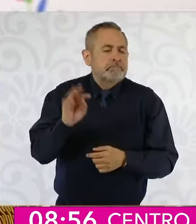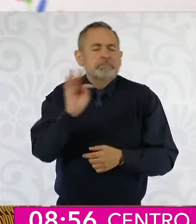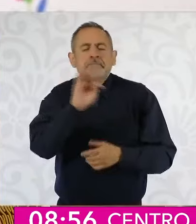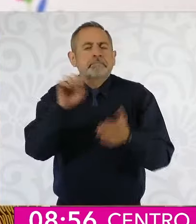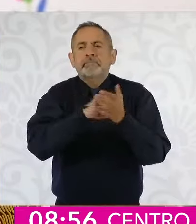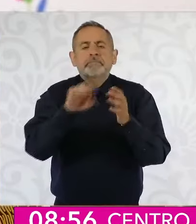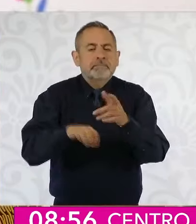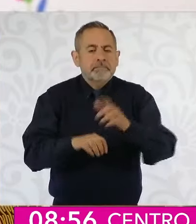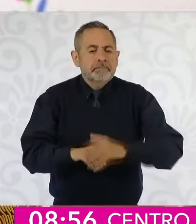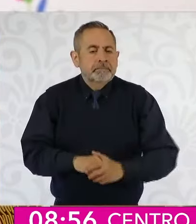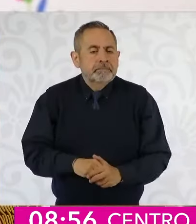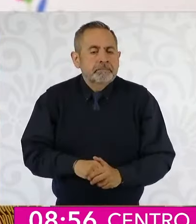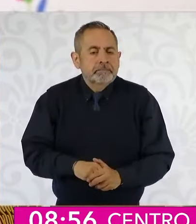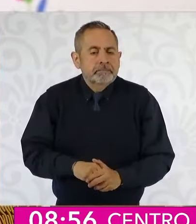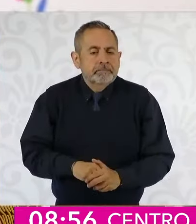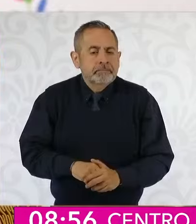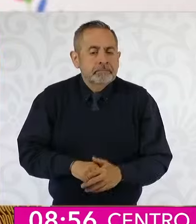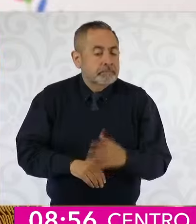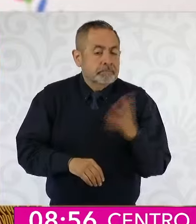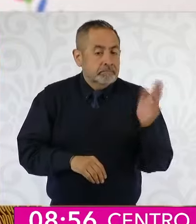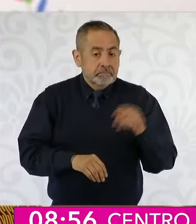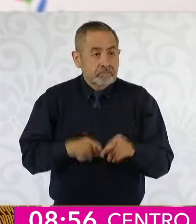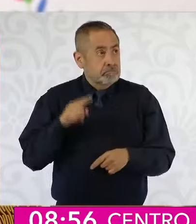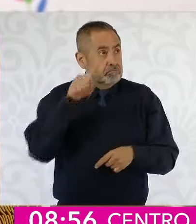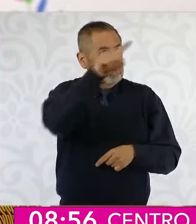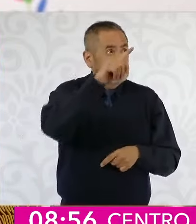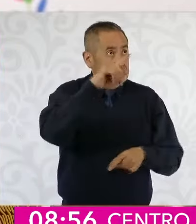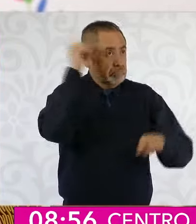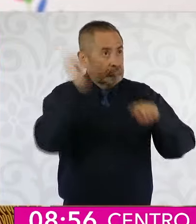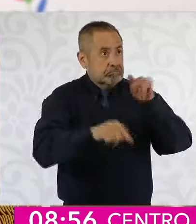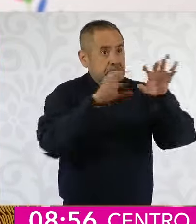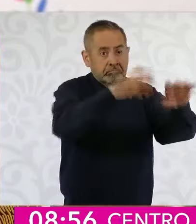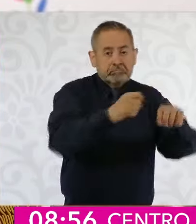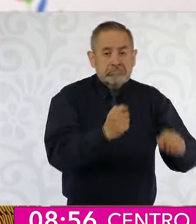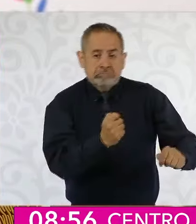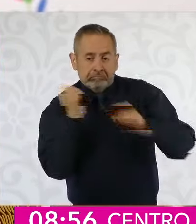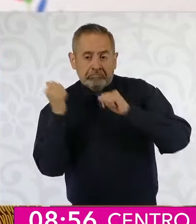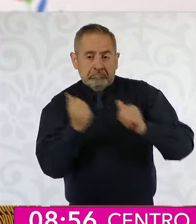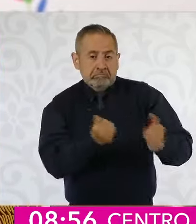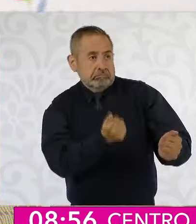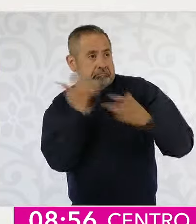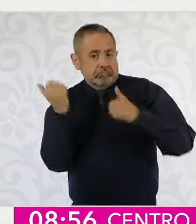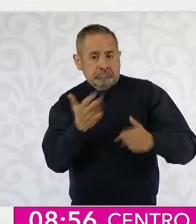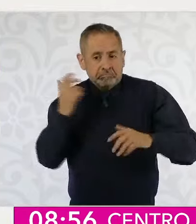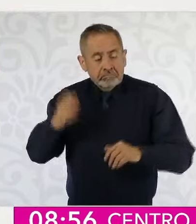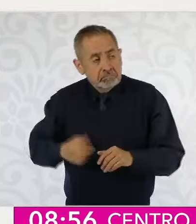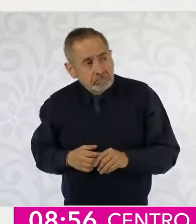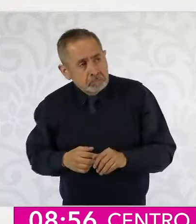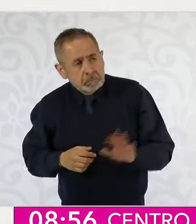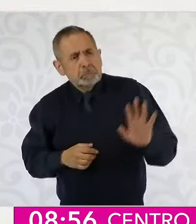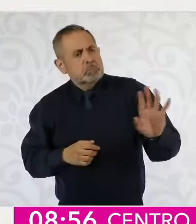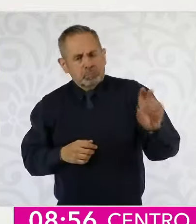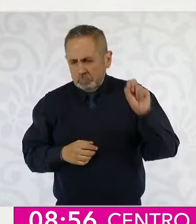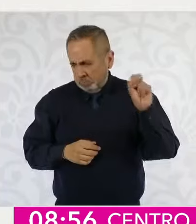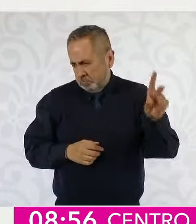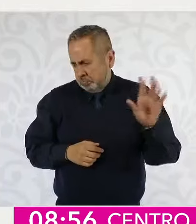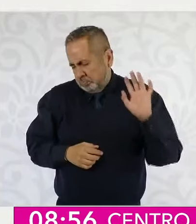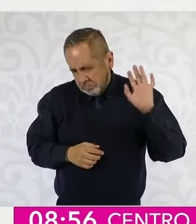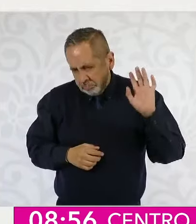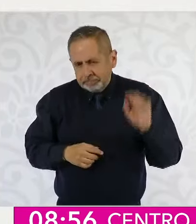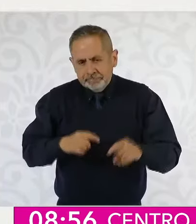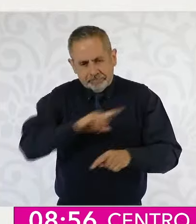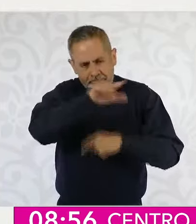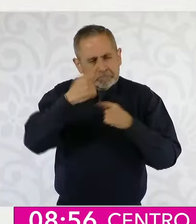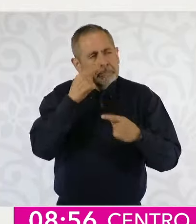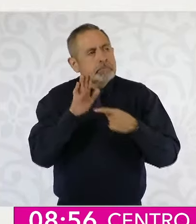significaría que hubiera deportación. ¿Cómo contribuyen las y los mexicanos en